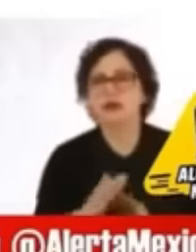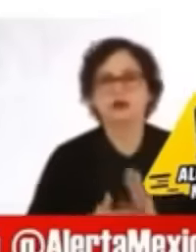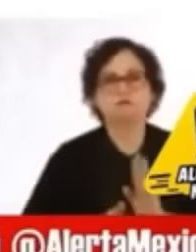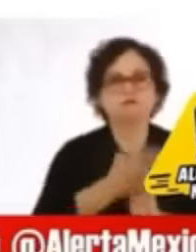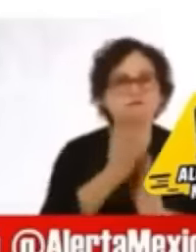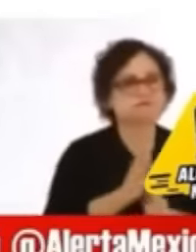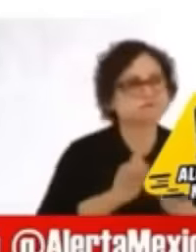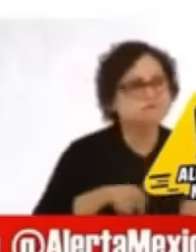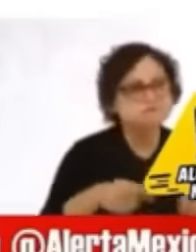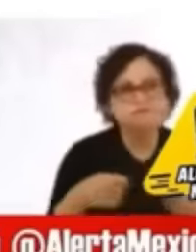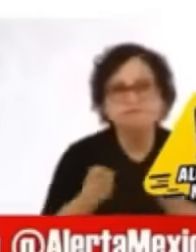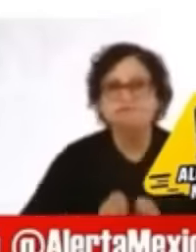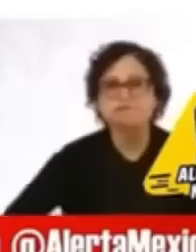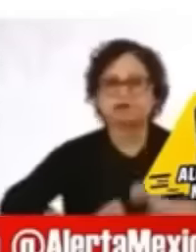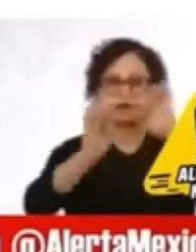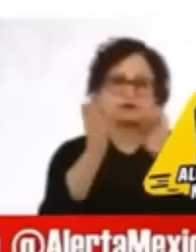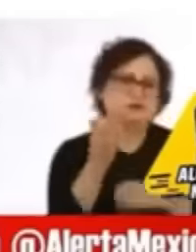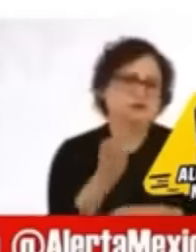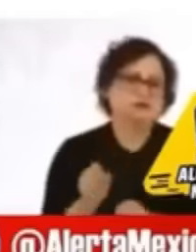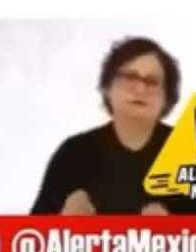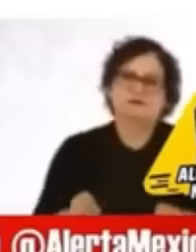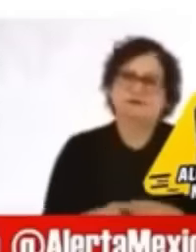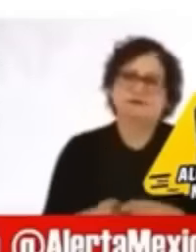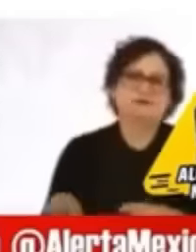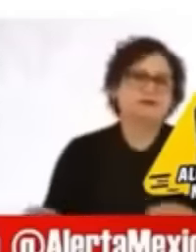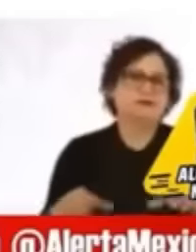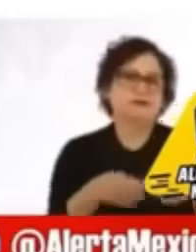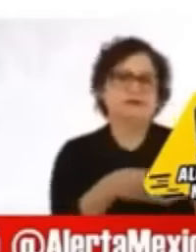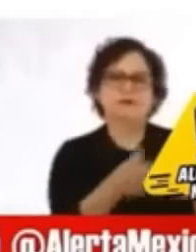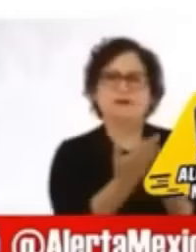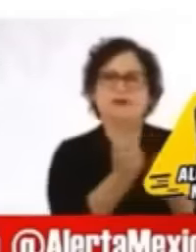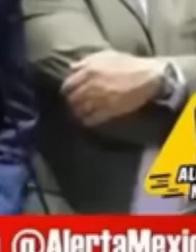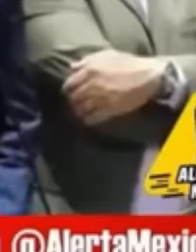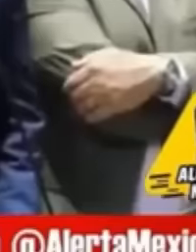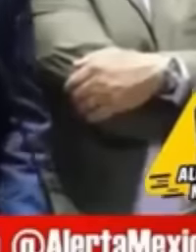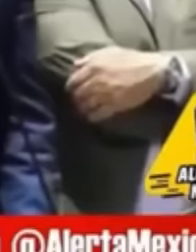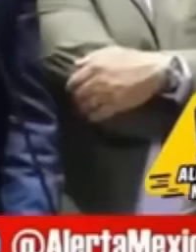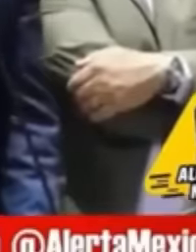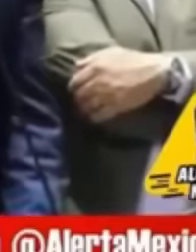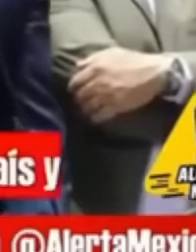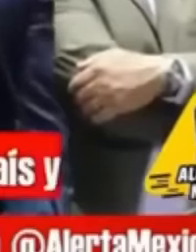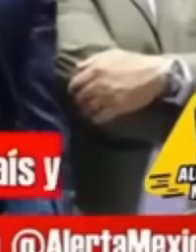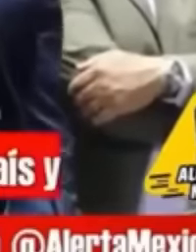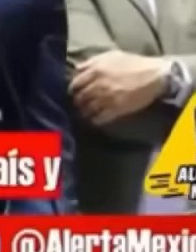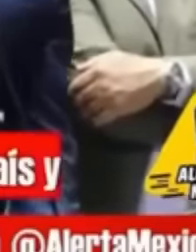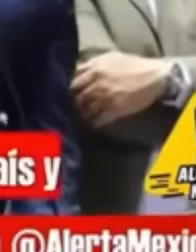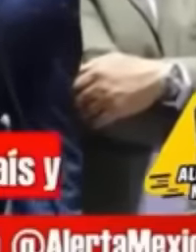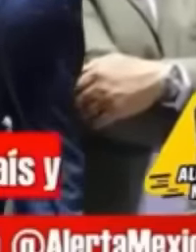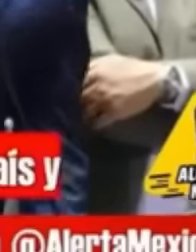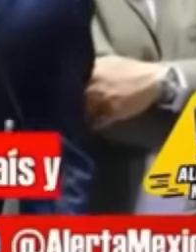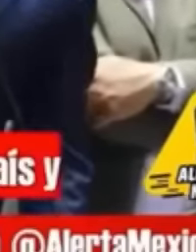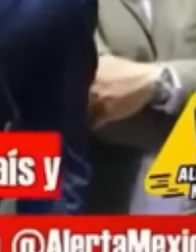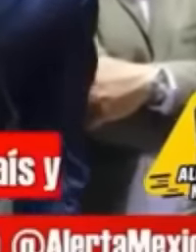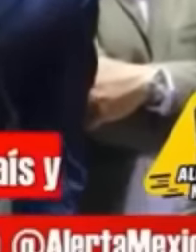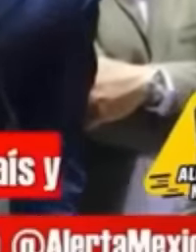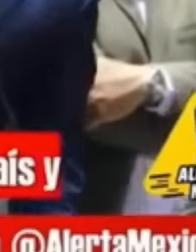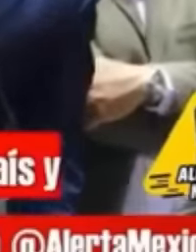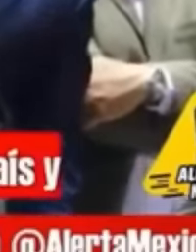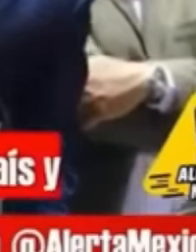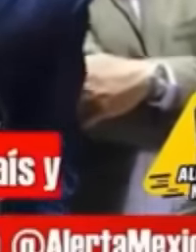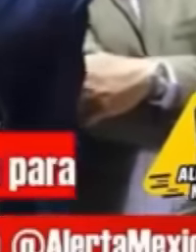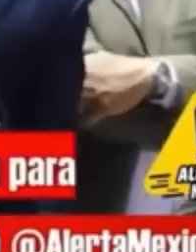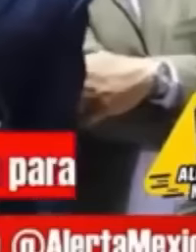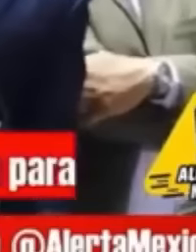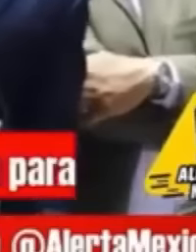de ese grupo muy corrupto de la alcaldía Benito Juárez. Estos solo sirven para hacer la burla